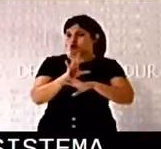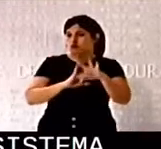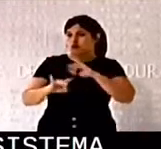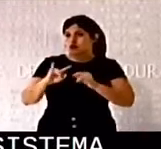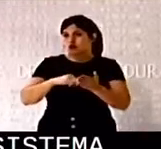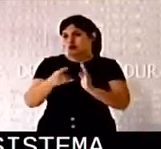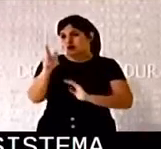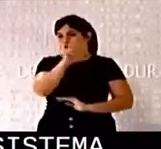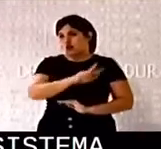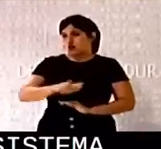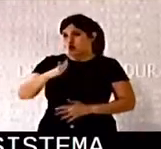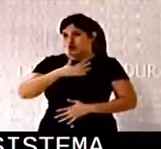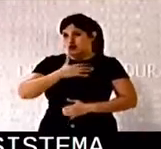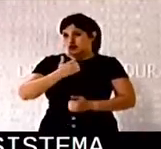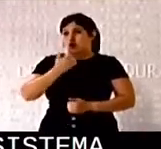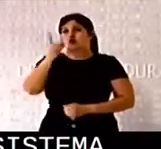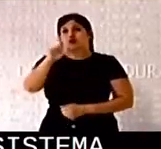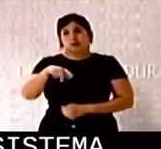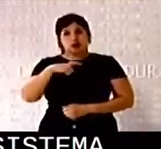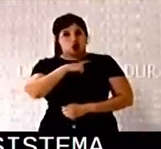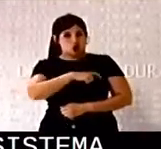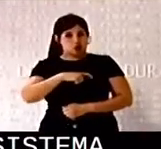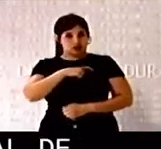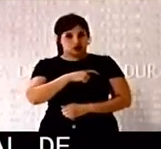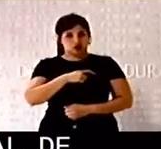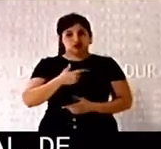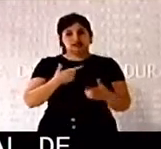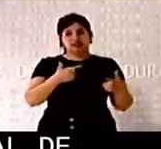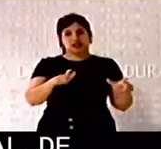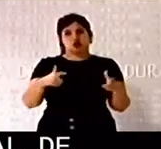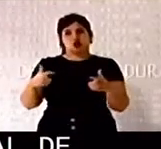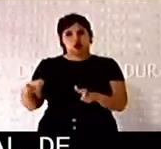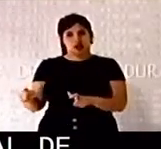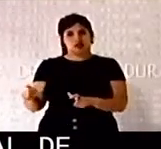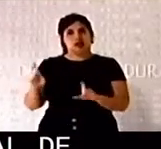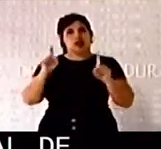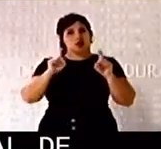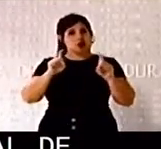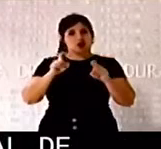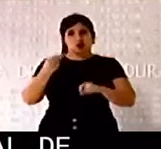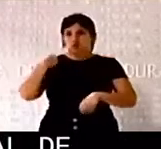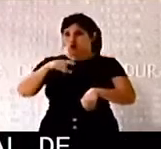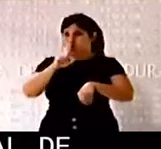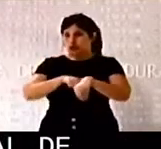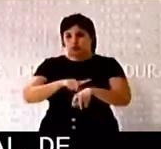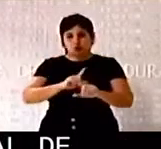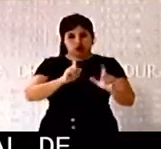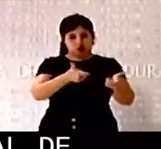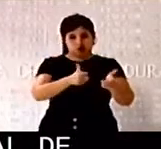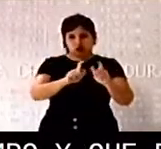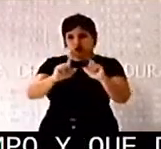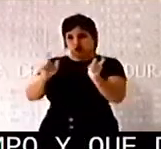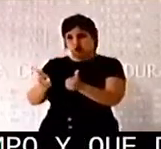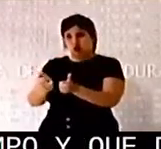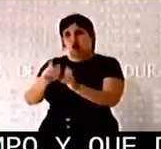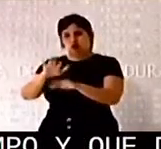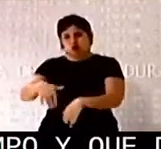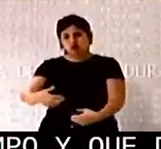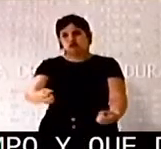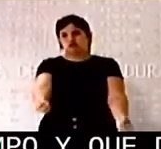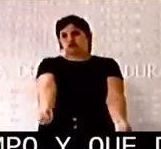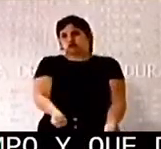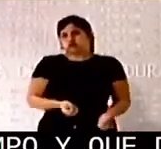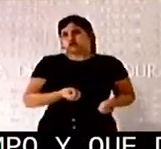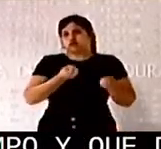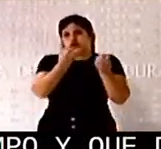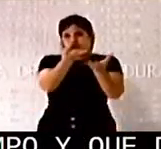Salud y la Comisión Sectorial de Educación, que se reunieron al mismo tiempo y que dio cumplida información la